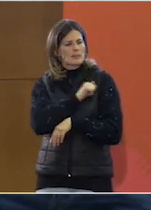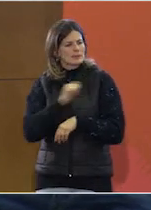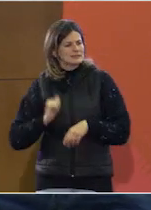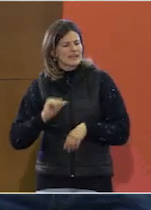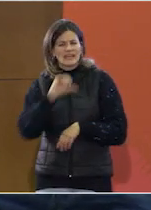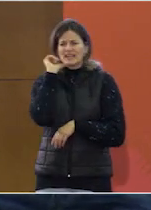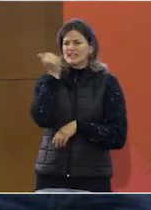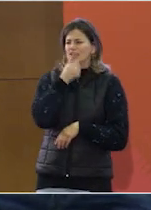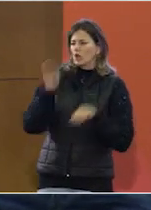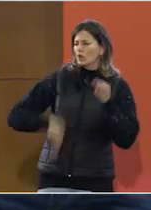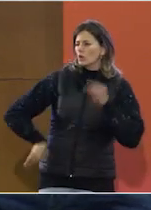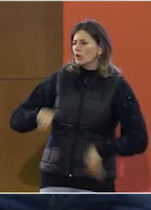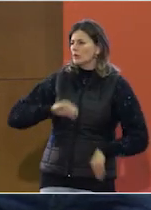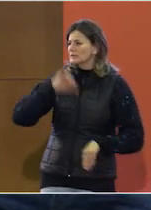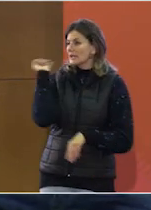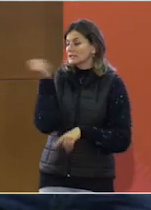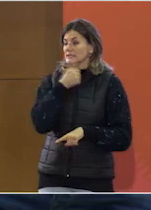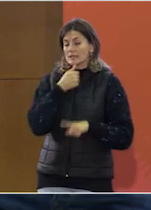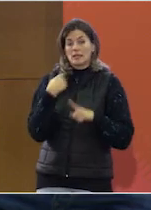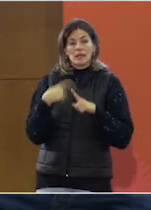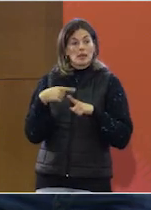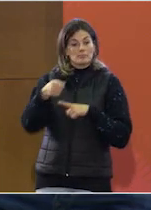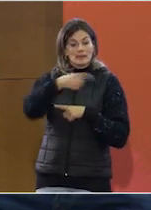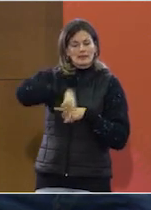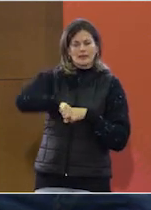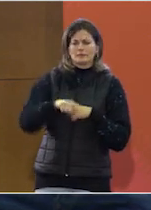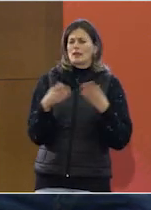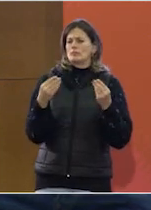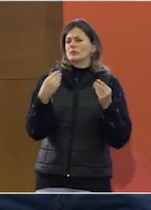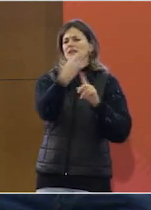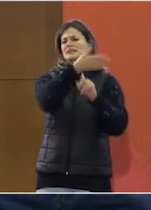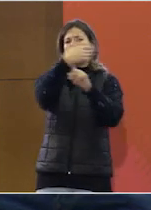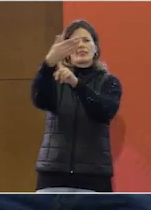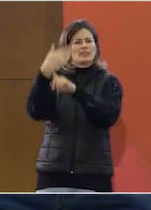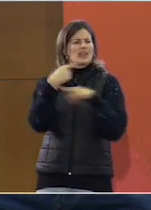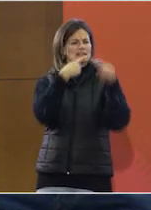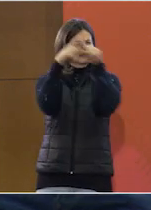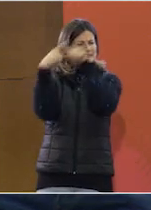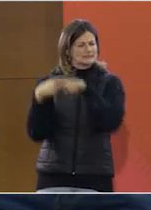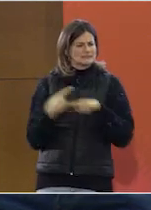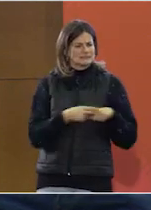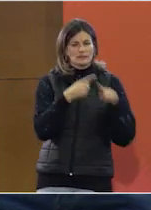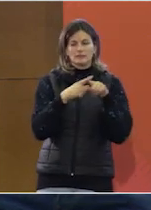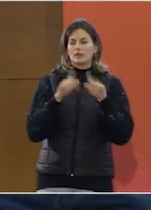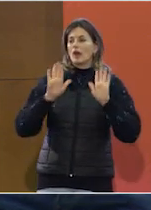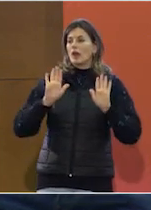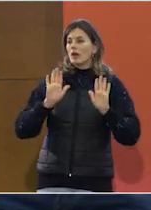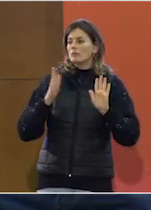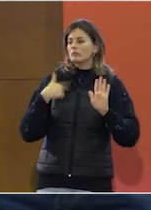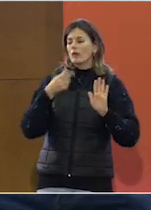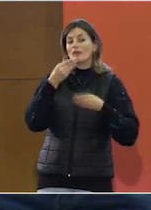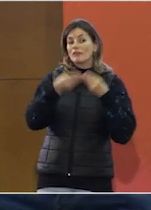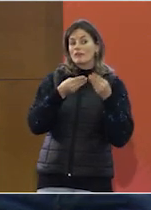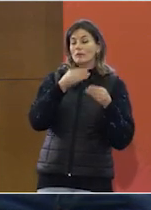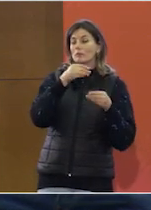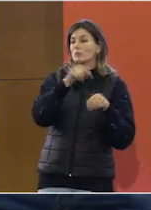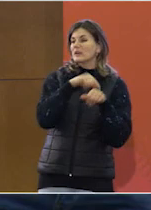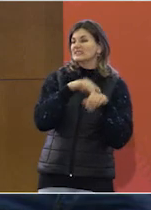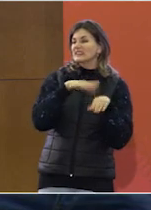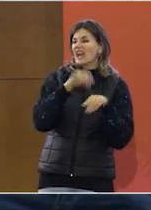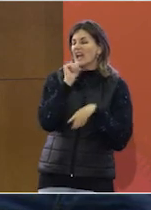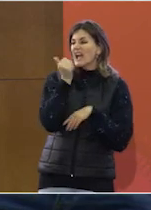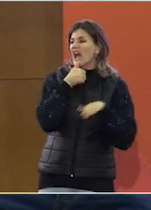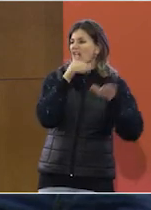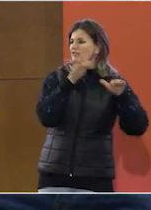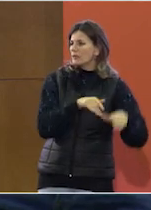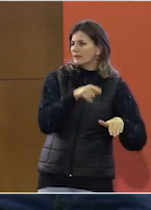quienes eran los corruptos, porque entre esos hay muchos con banderas diferentes que, sin embargo, hacen política para los mismos, para los